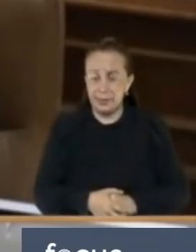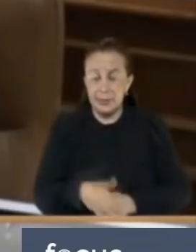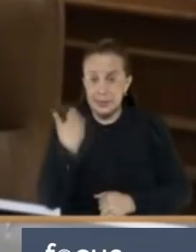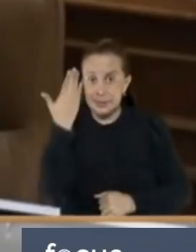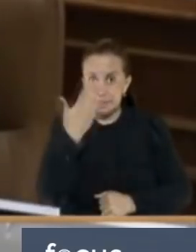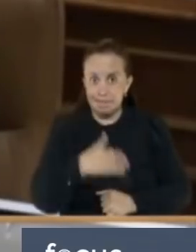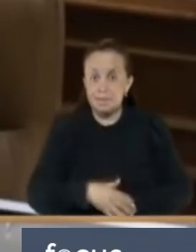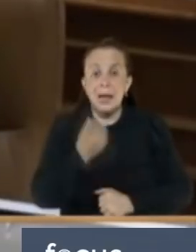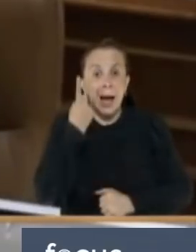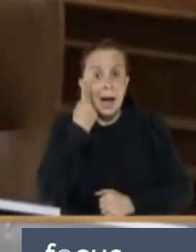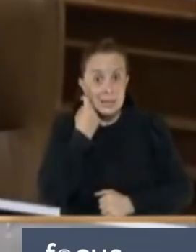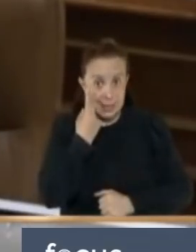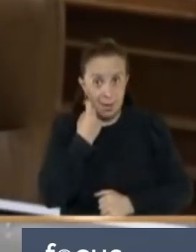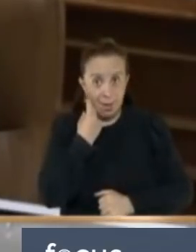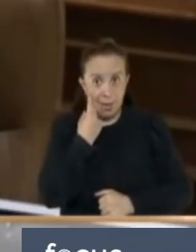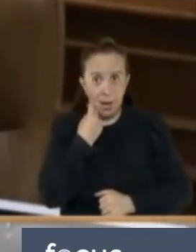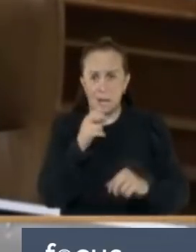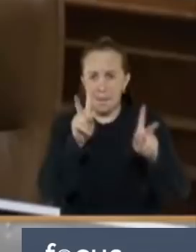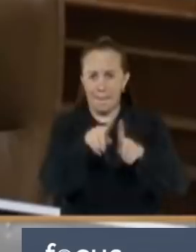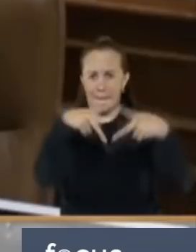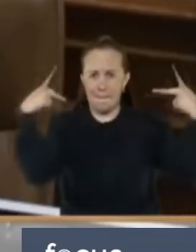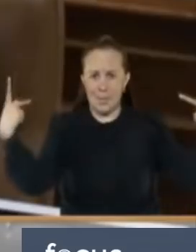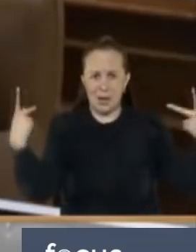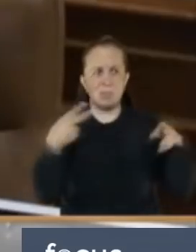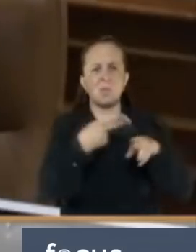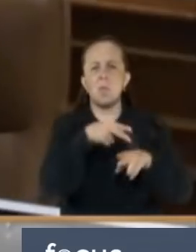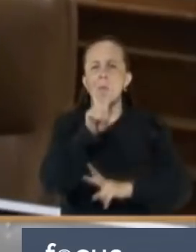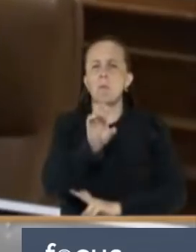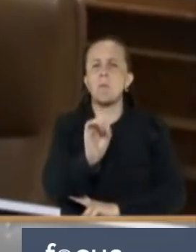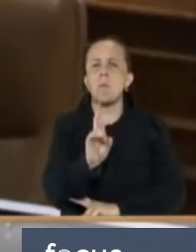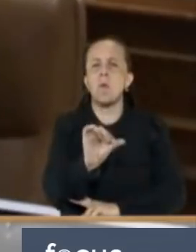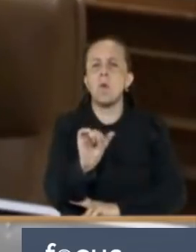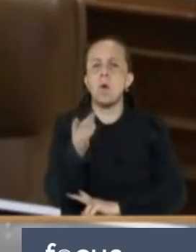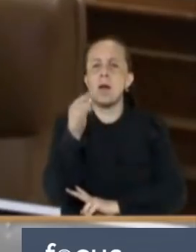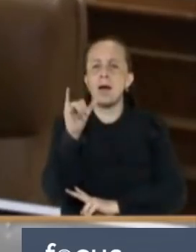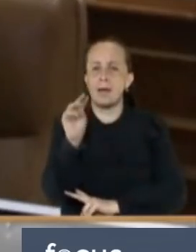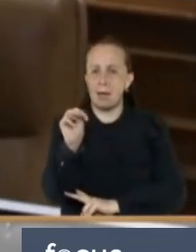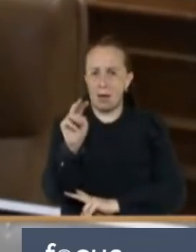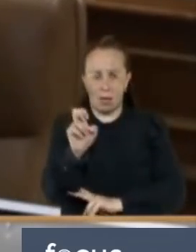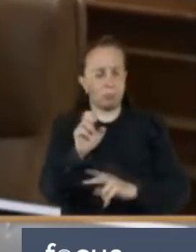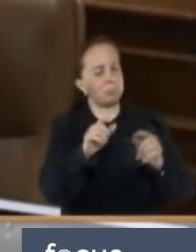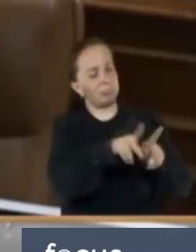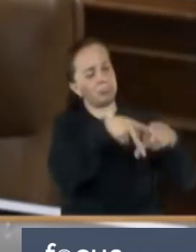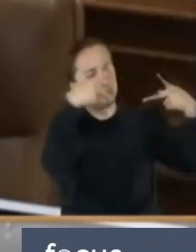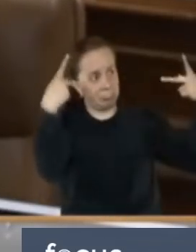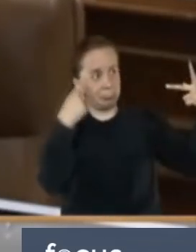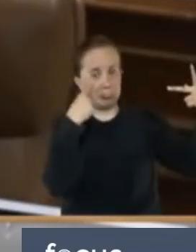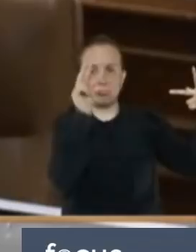Curiosamente, ayer, en un periódico denominado Vorágine, se mostraba